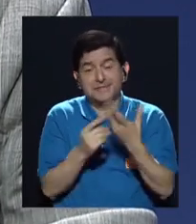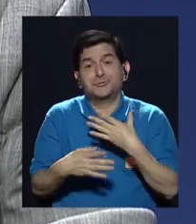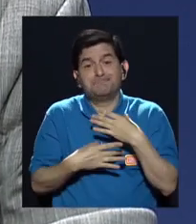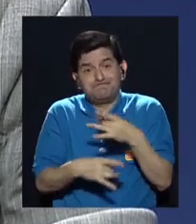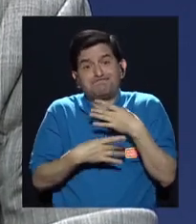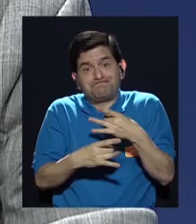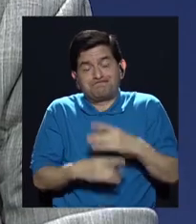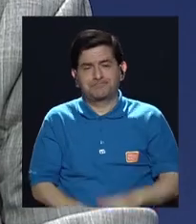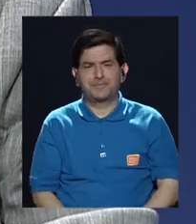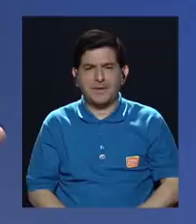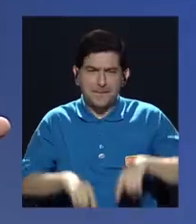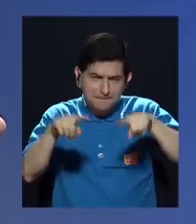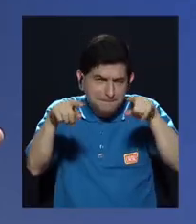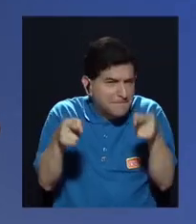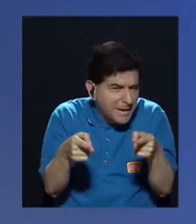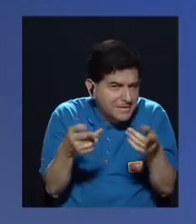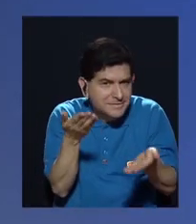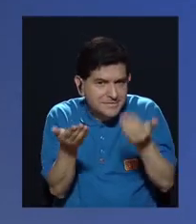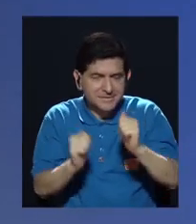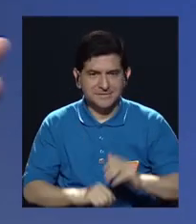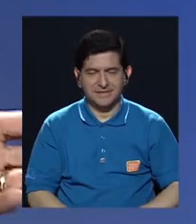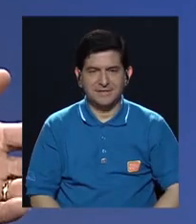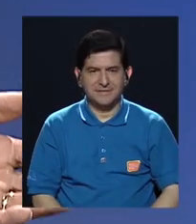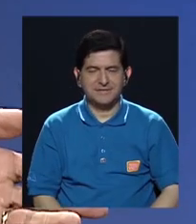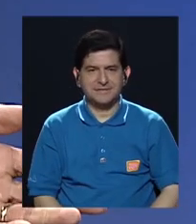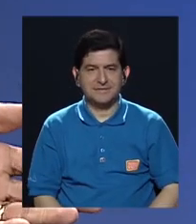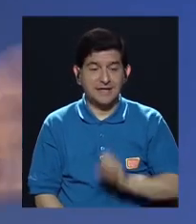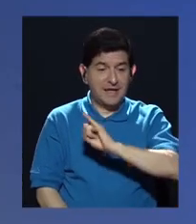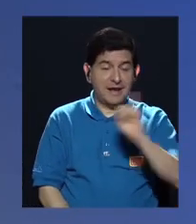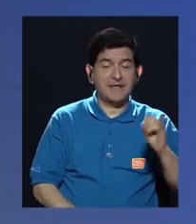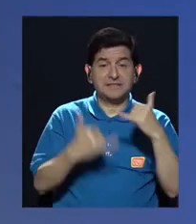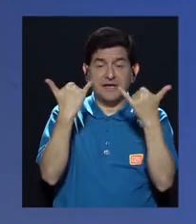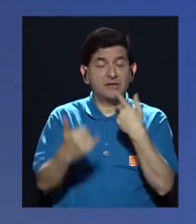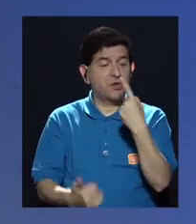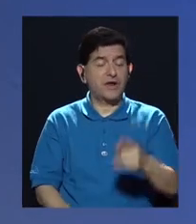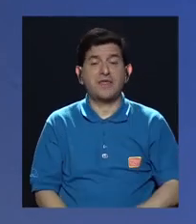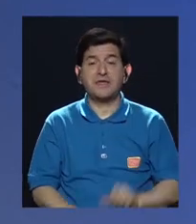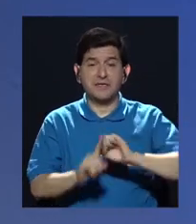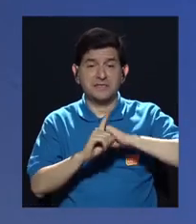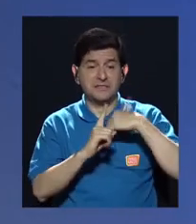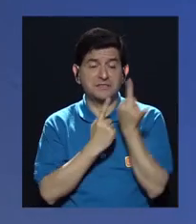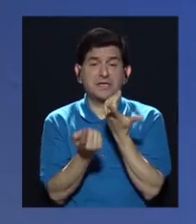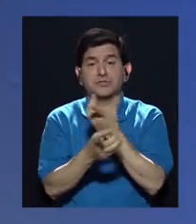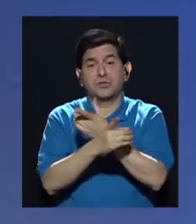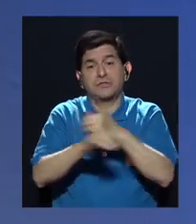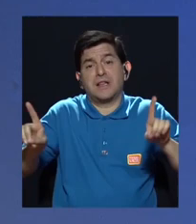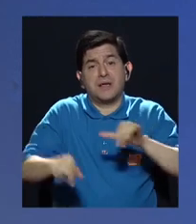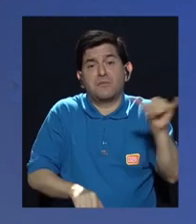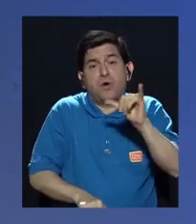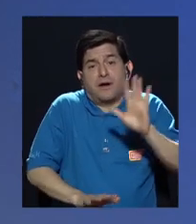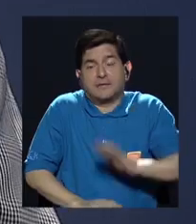es muy interesante. Un paréntesis. Sí. Ahora la izquierda dice que es socialdemócrata también.